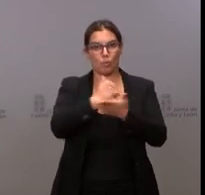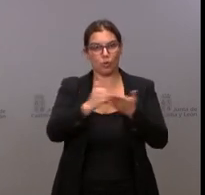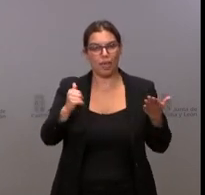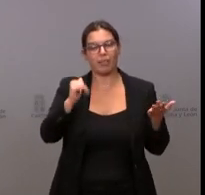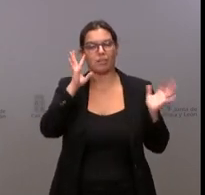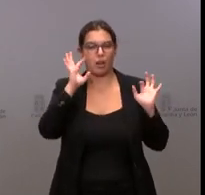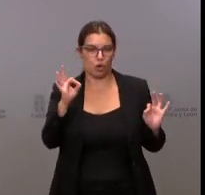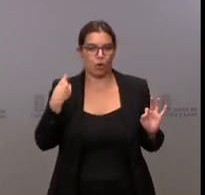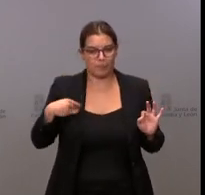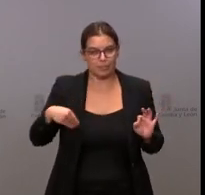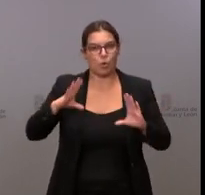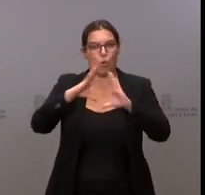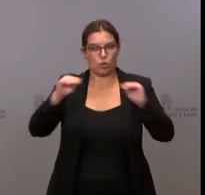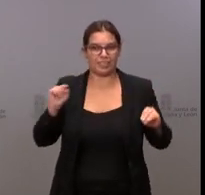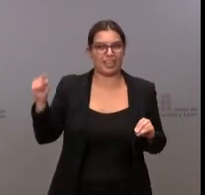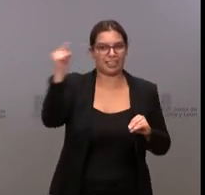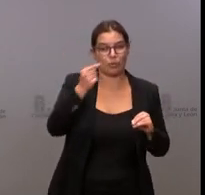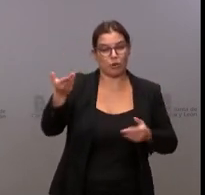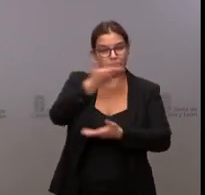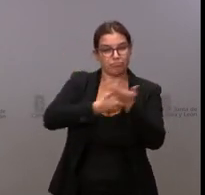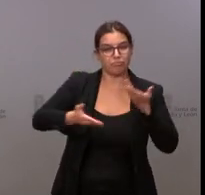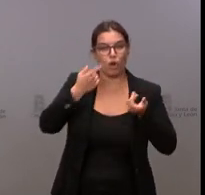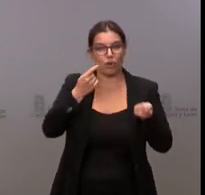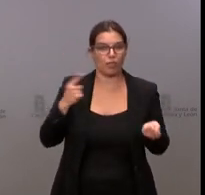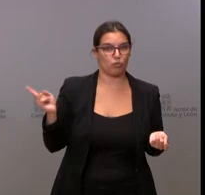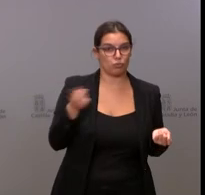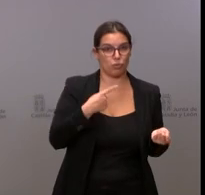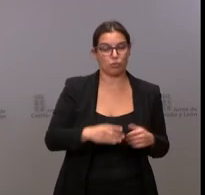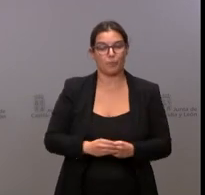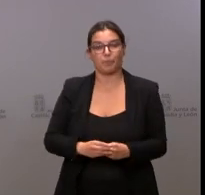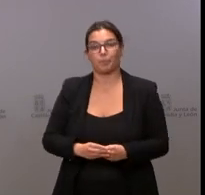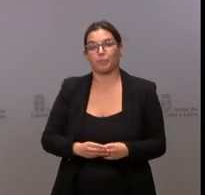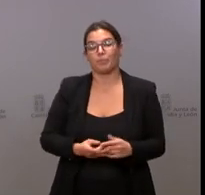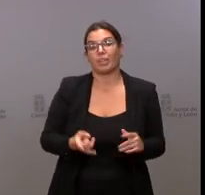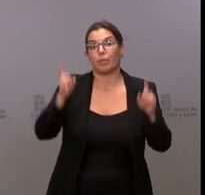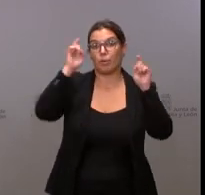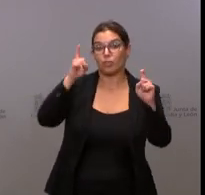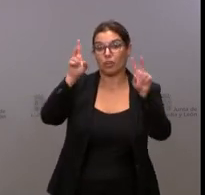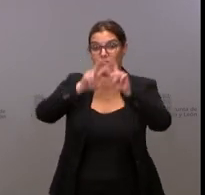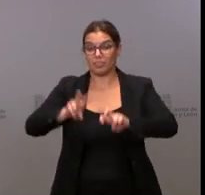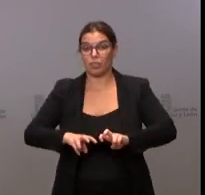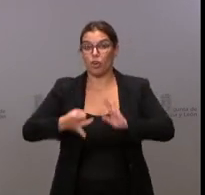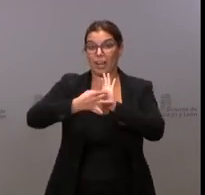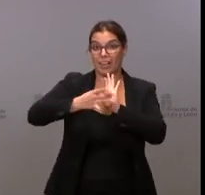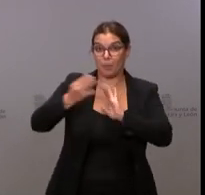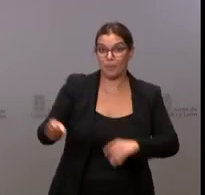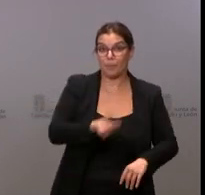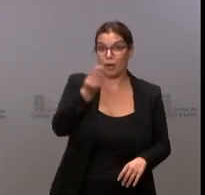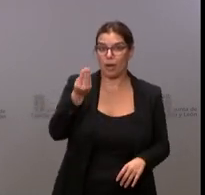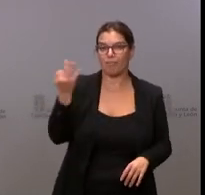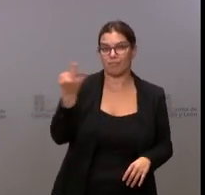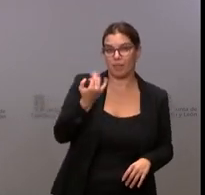con las propias universidades mejorar la calidad de la docencia y la investigación también